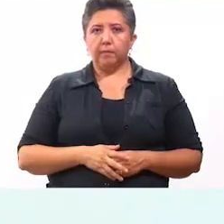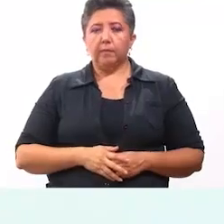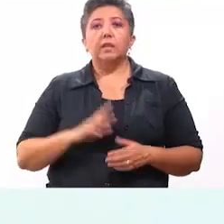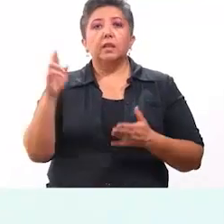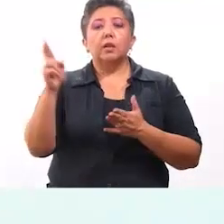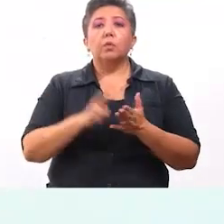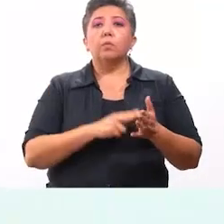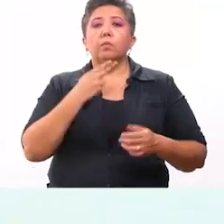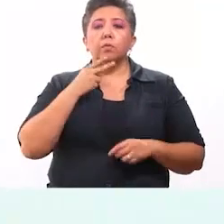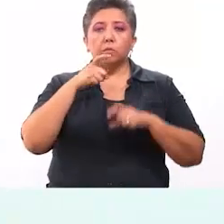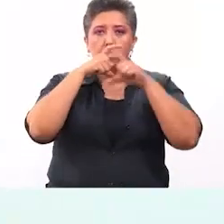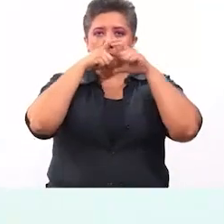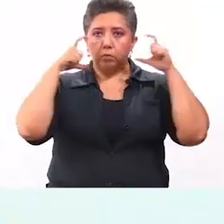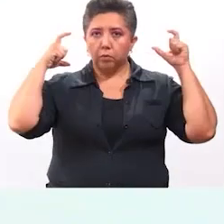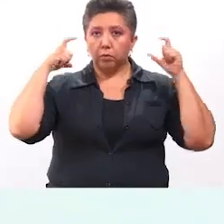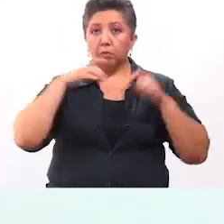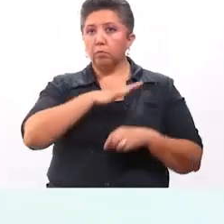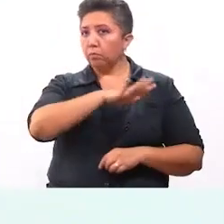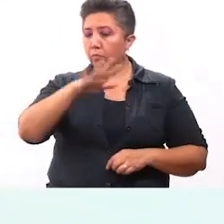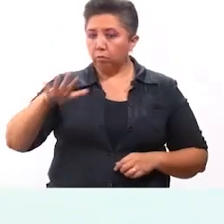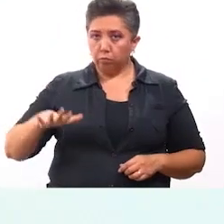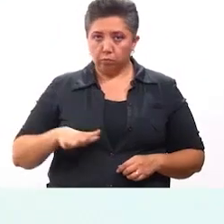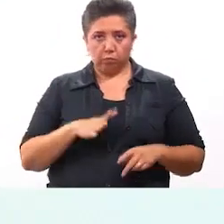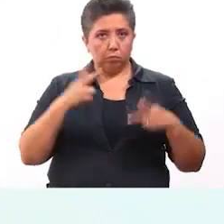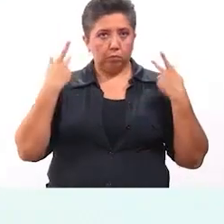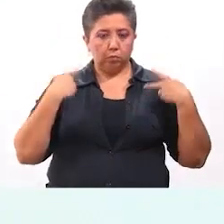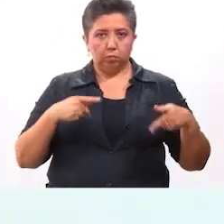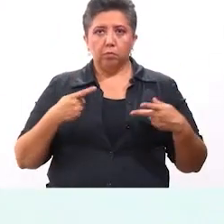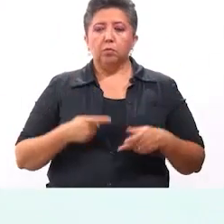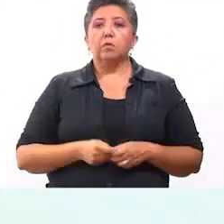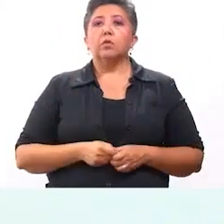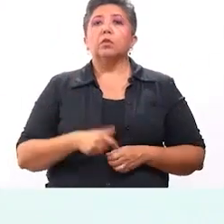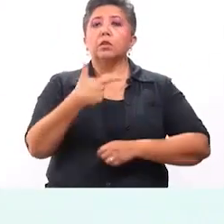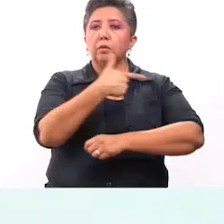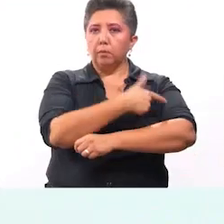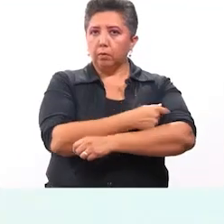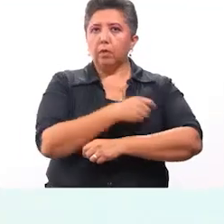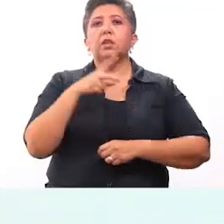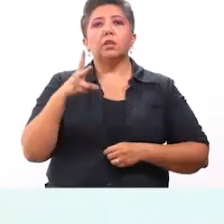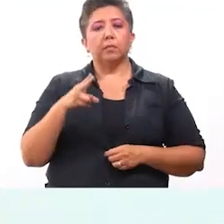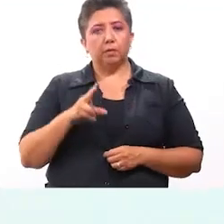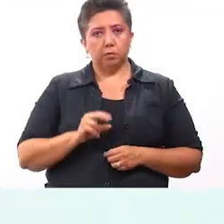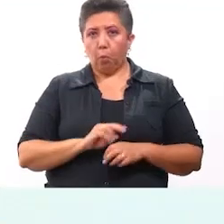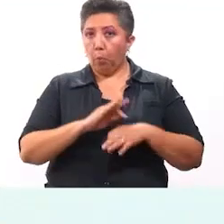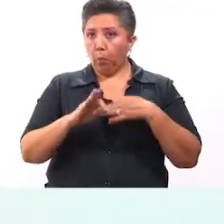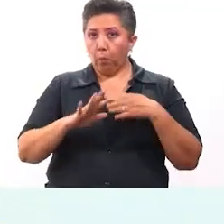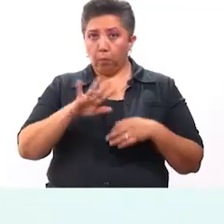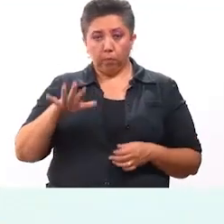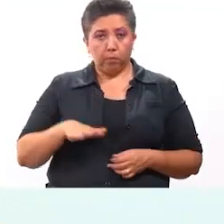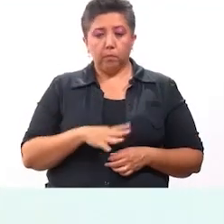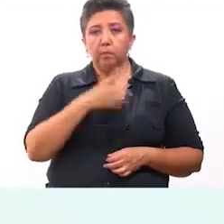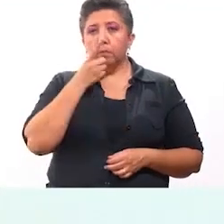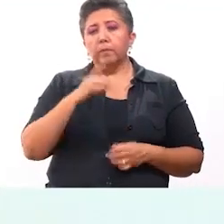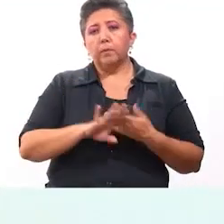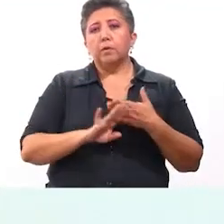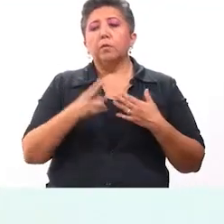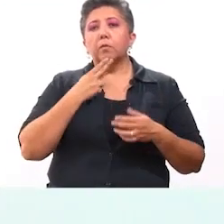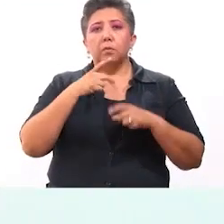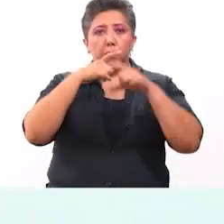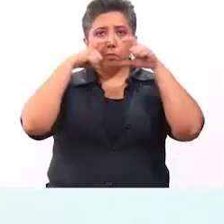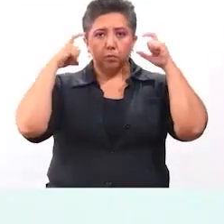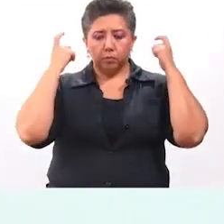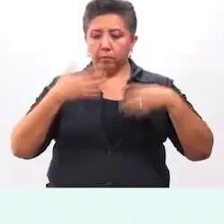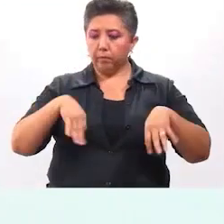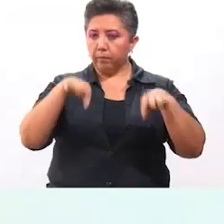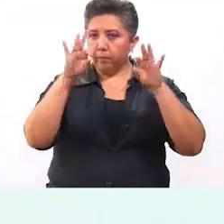Se reitera el uso obligatorio de cubrebocas para toda la población, incluso la vacunada, y se recomienda a la población evitar el uso de